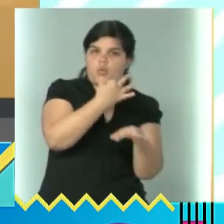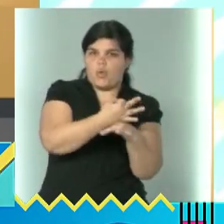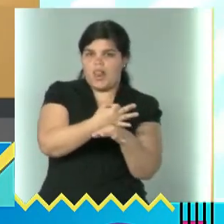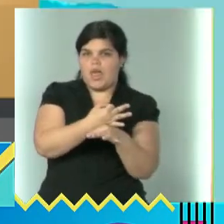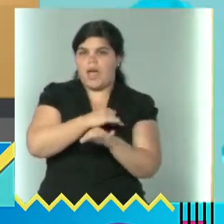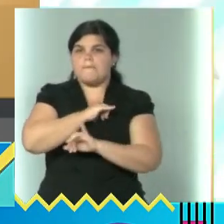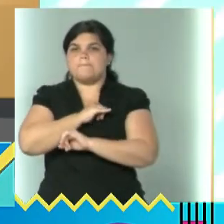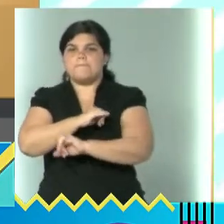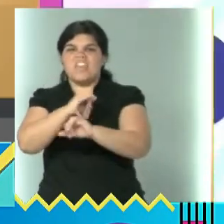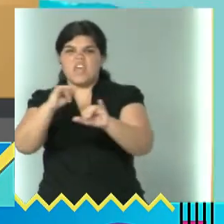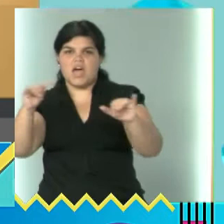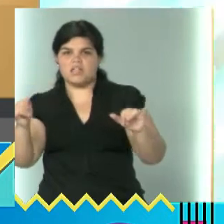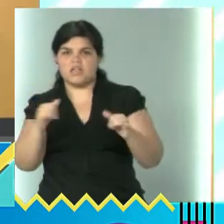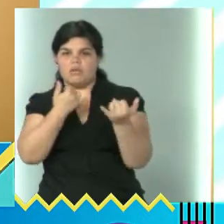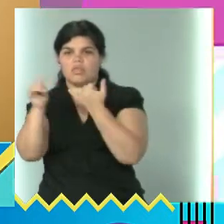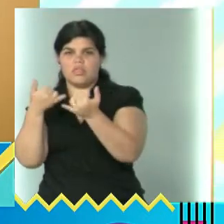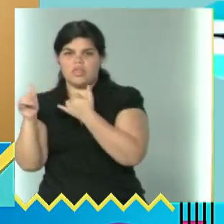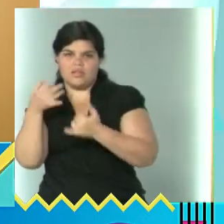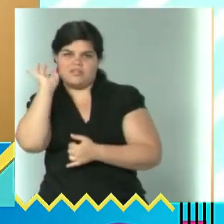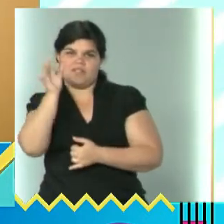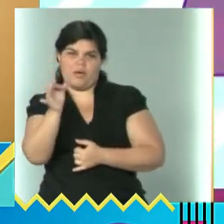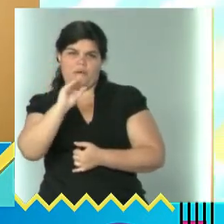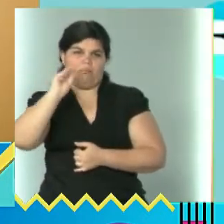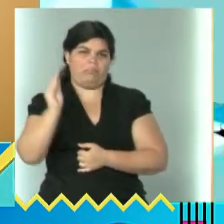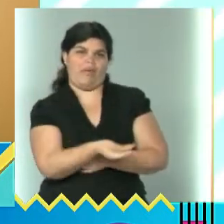mediática sabemos claramente cuál va perdiendo, cuál